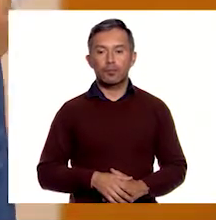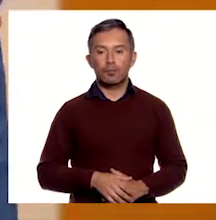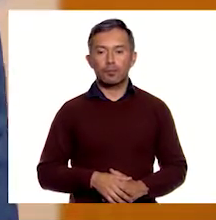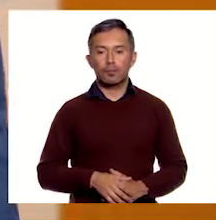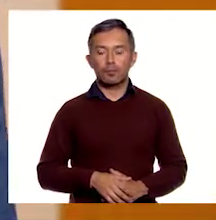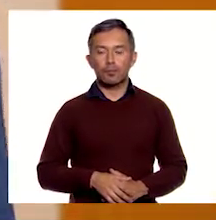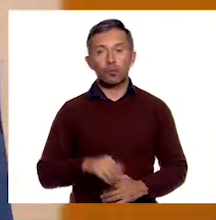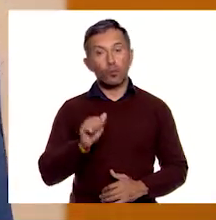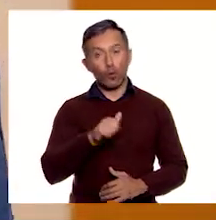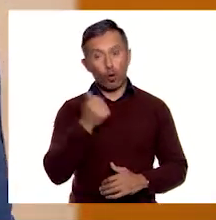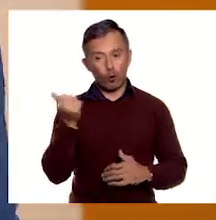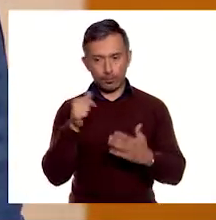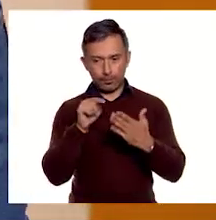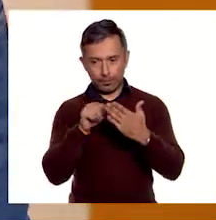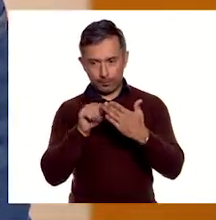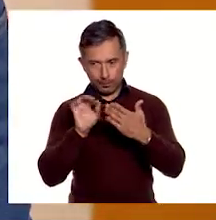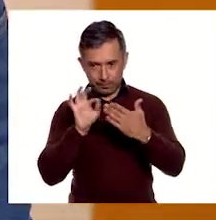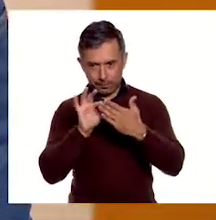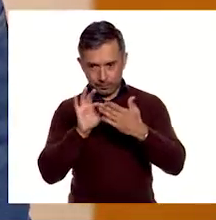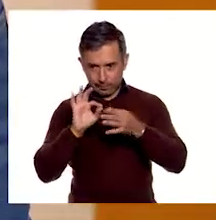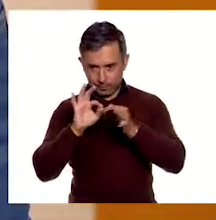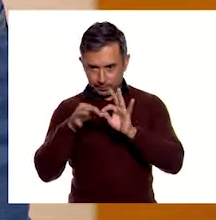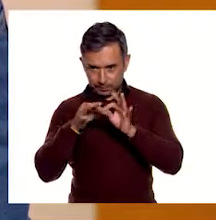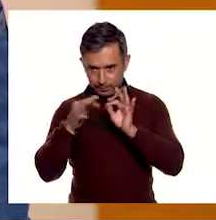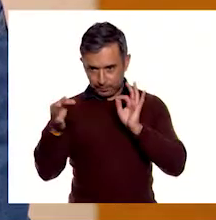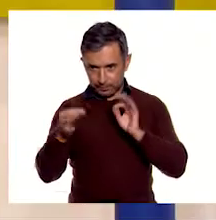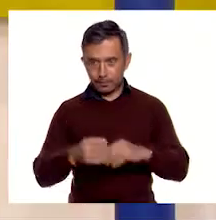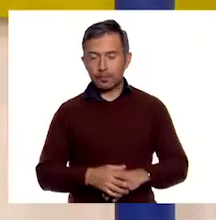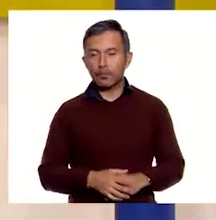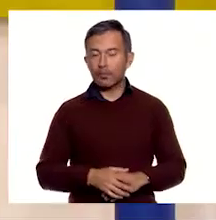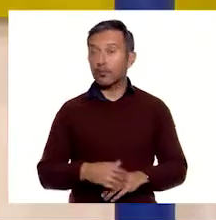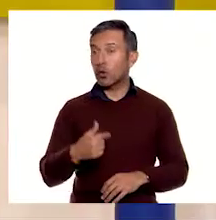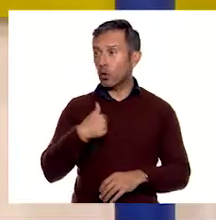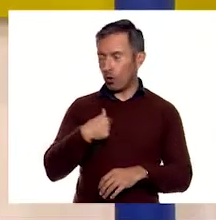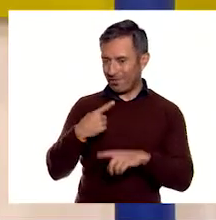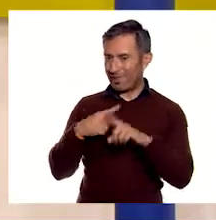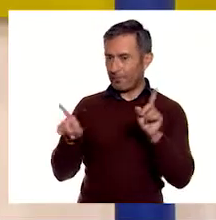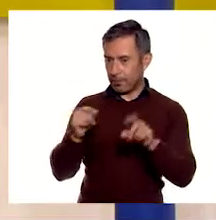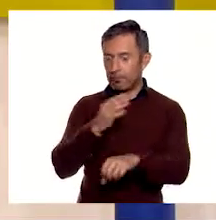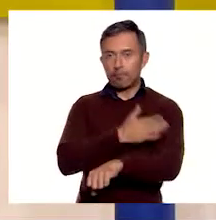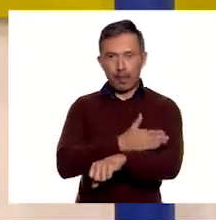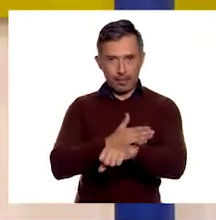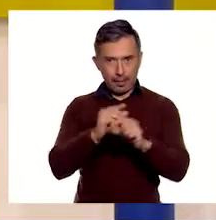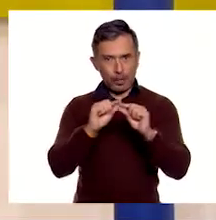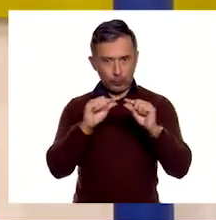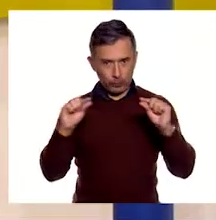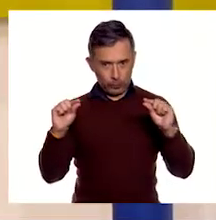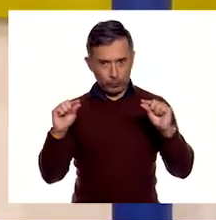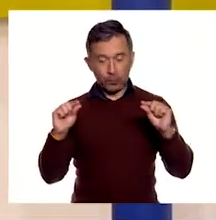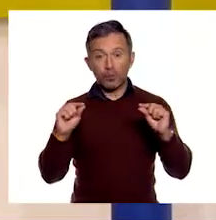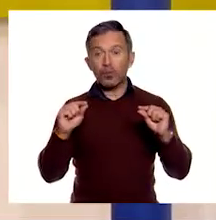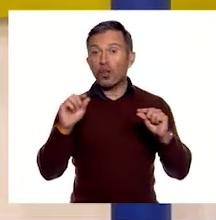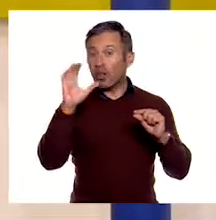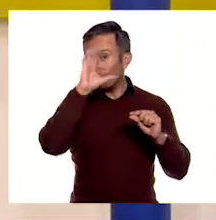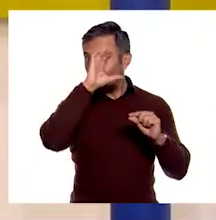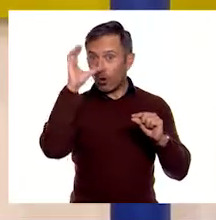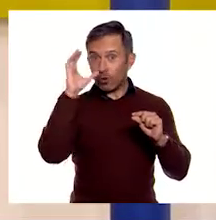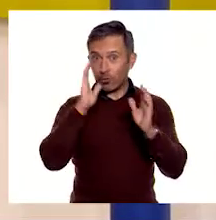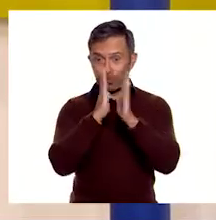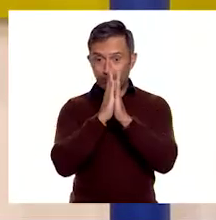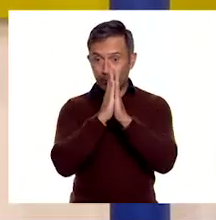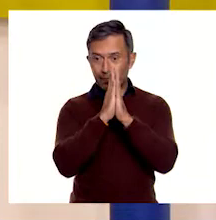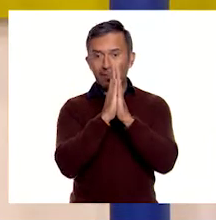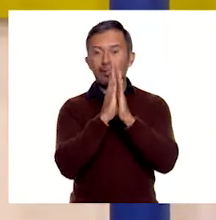y otra del otro lado. Perfecto. Yo estoy haciendo la de palito. El de palito. Ajá. Y entonces las imágenes se deben de pegar